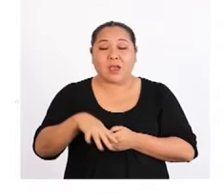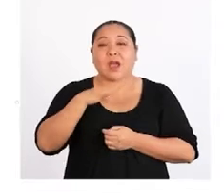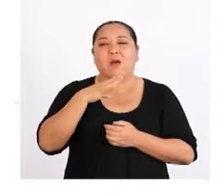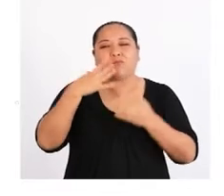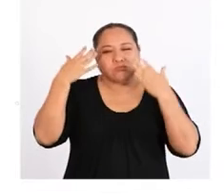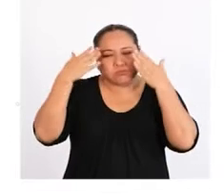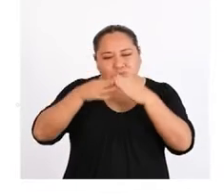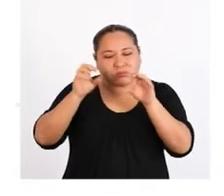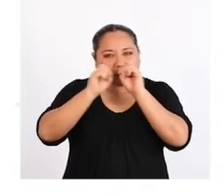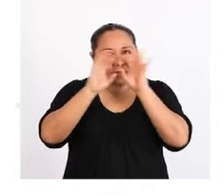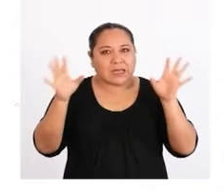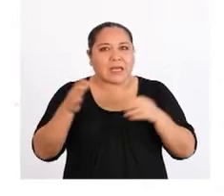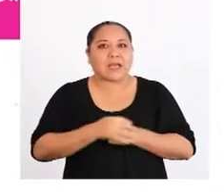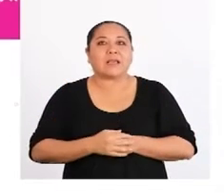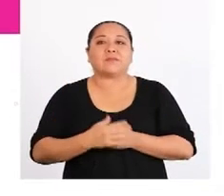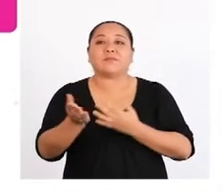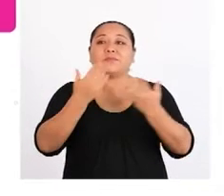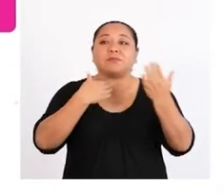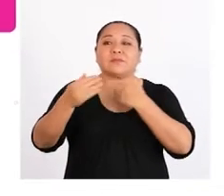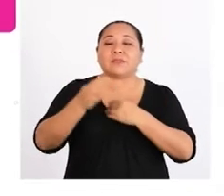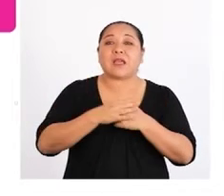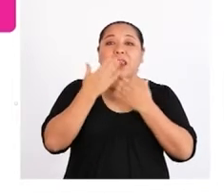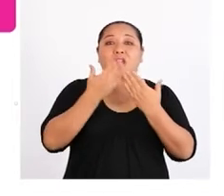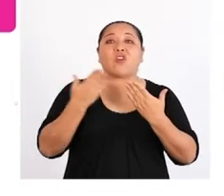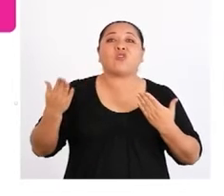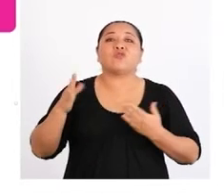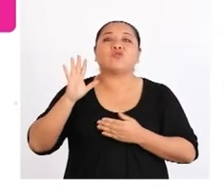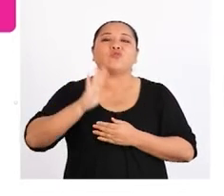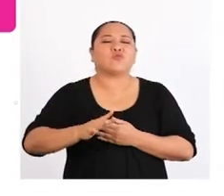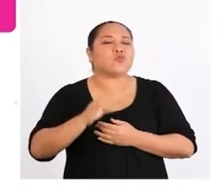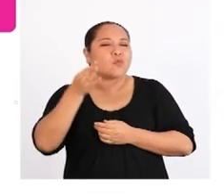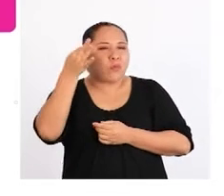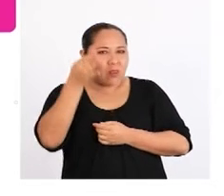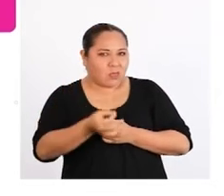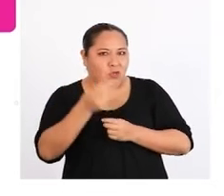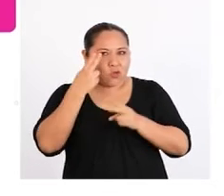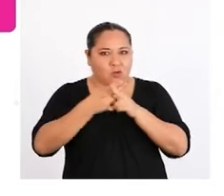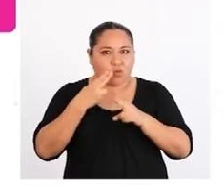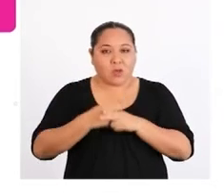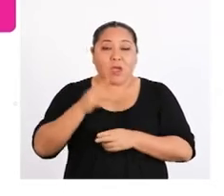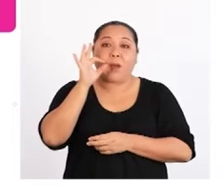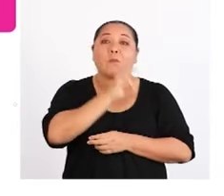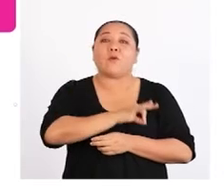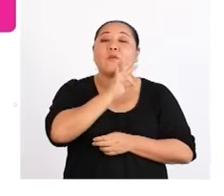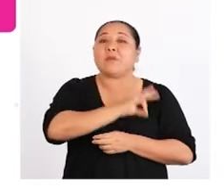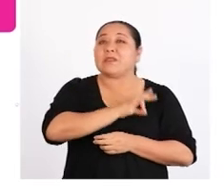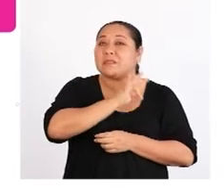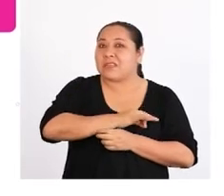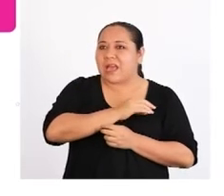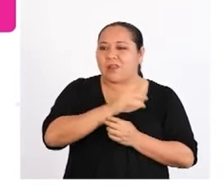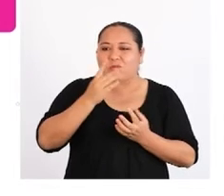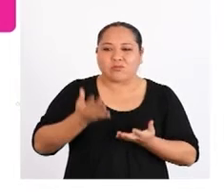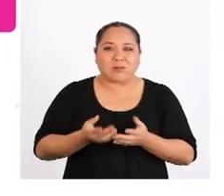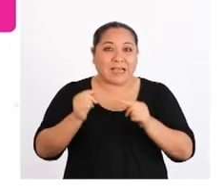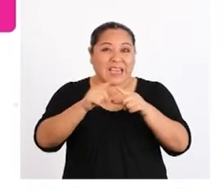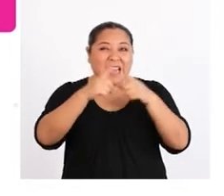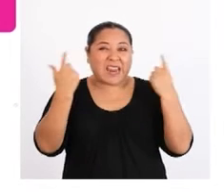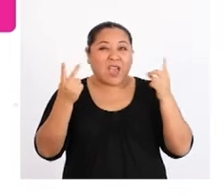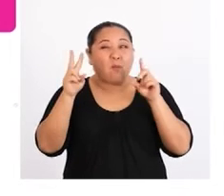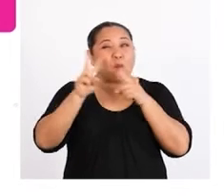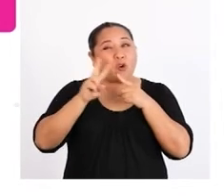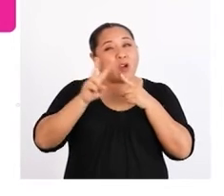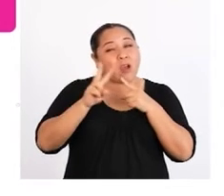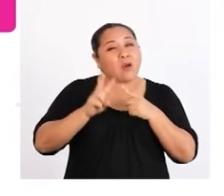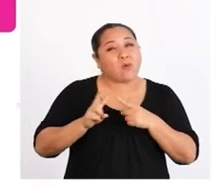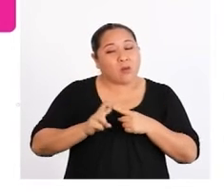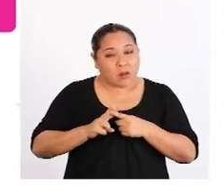Hablar con precisión es llamar a las cosas por su justo nombre, aprovechar la riqueza del